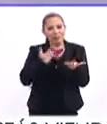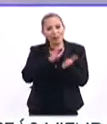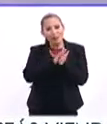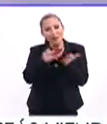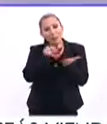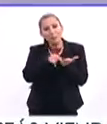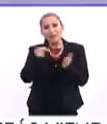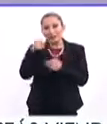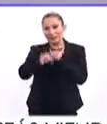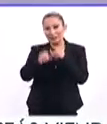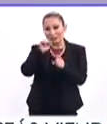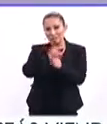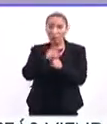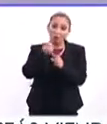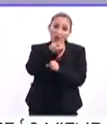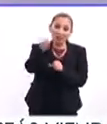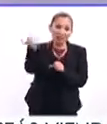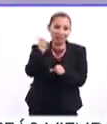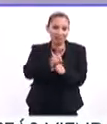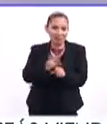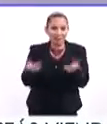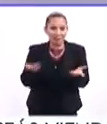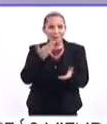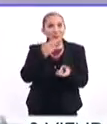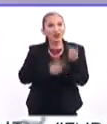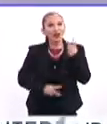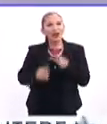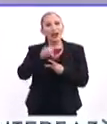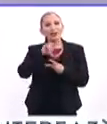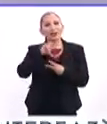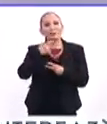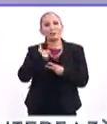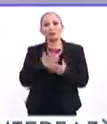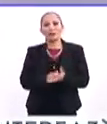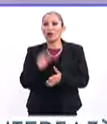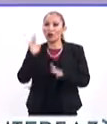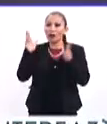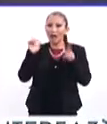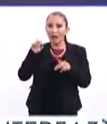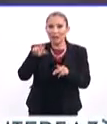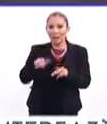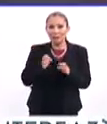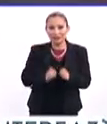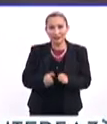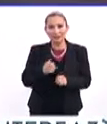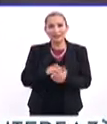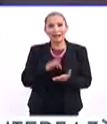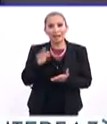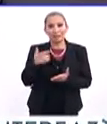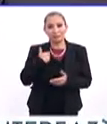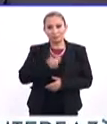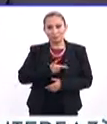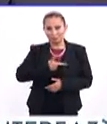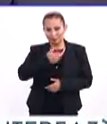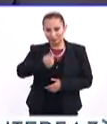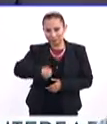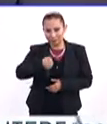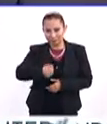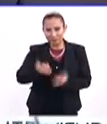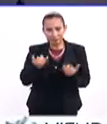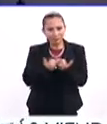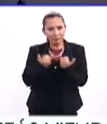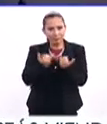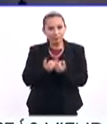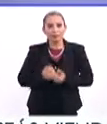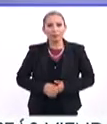compartirnos para este fin de semana o para cualquier ocasión. Bienvenido Javier, muchas gracias por estar con nosotros. ¿Cómo estás? Gracias Javier, qué gusto saludarte nuevamente.